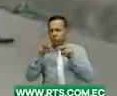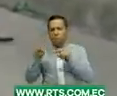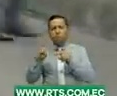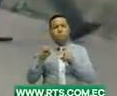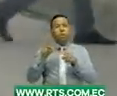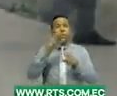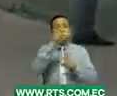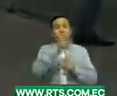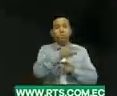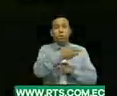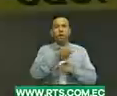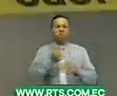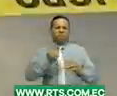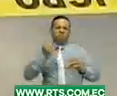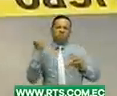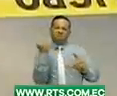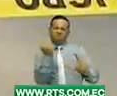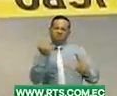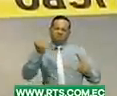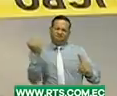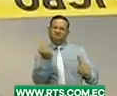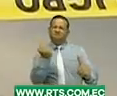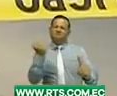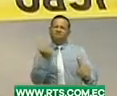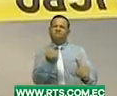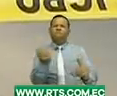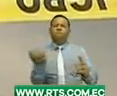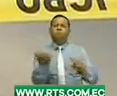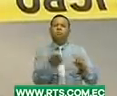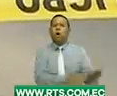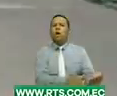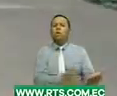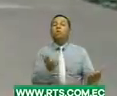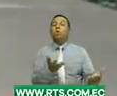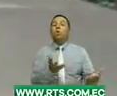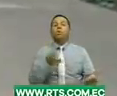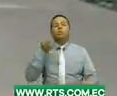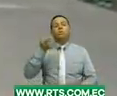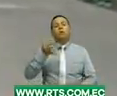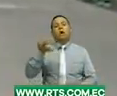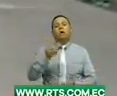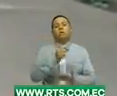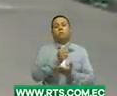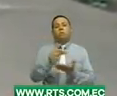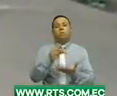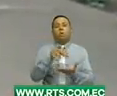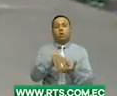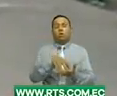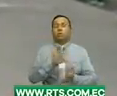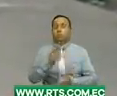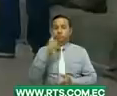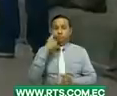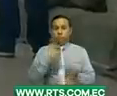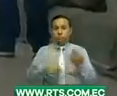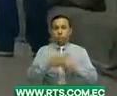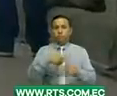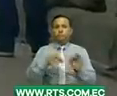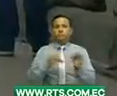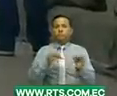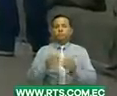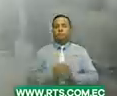fue asesinado con varias puñaladas en Durán, provincia del Guayas. Los detalles de este hecho en pocos minutos.